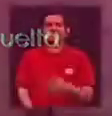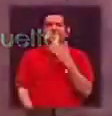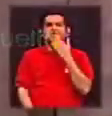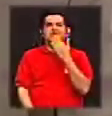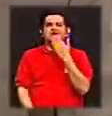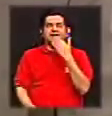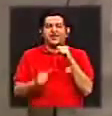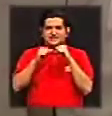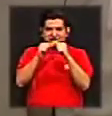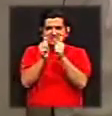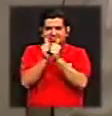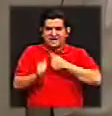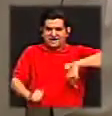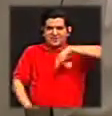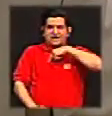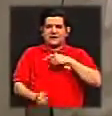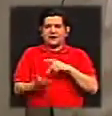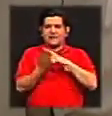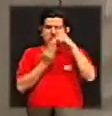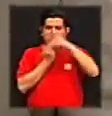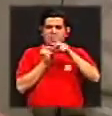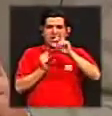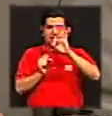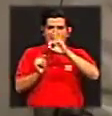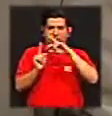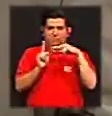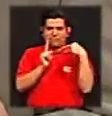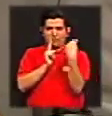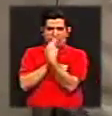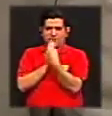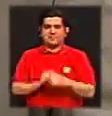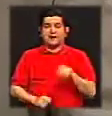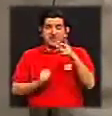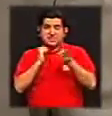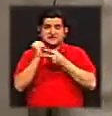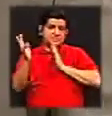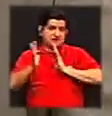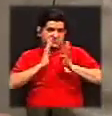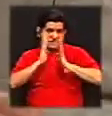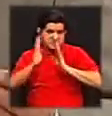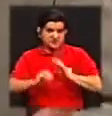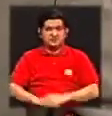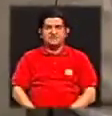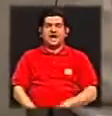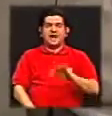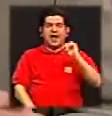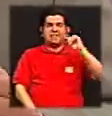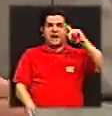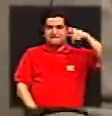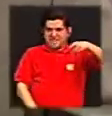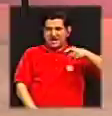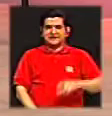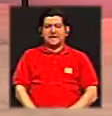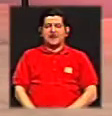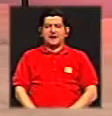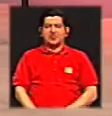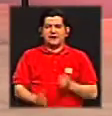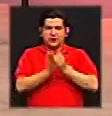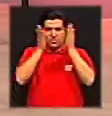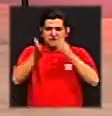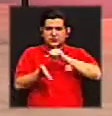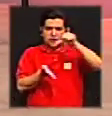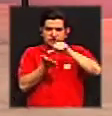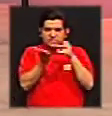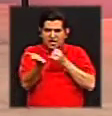Gracias por continuar con nosotros en su programa Puntos de Vista. En esta ocasión conversamos con Adrián Pignataro, investigador del